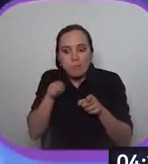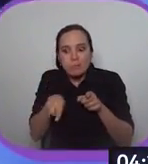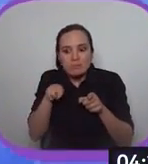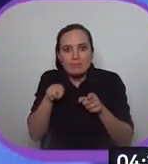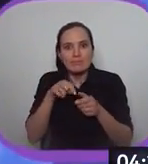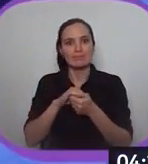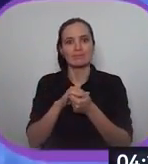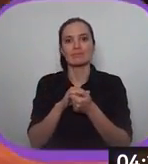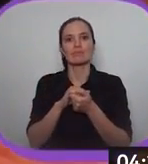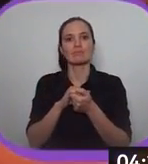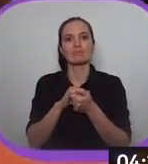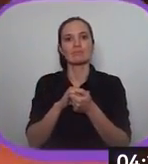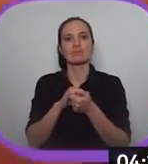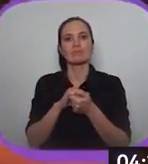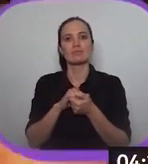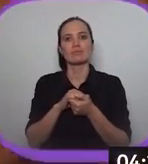Ya me acordé qué botón era.